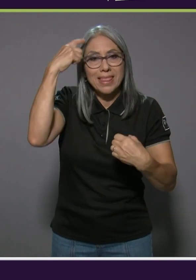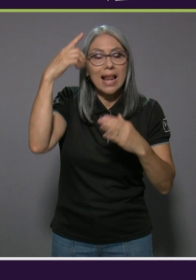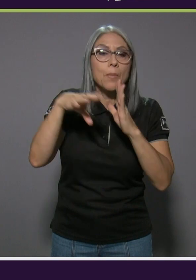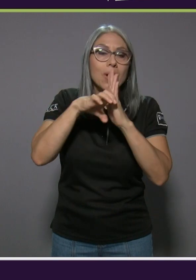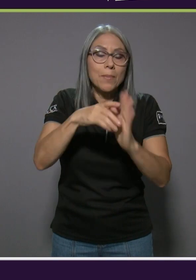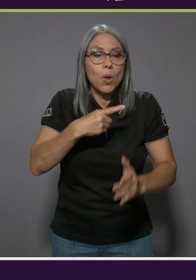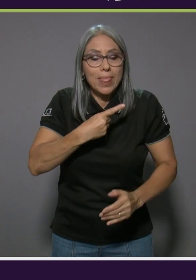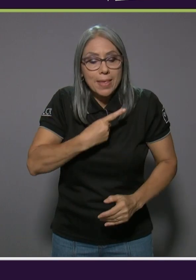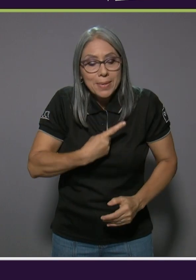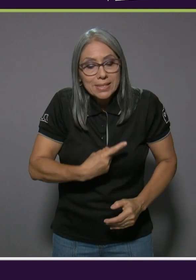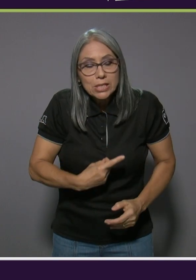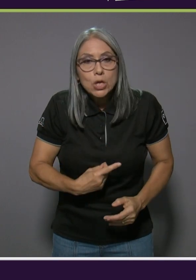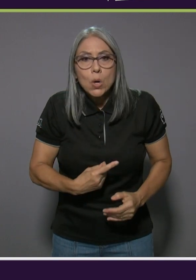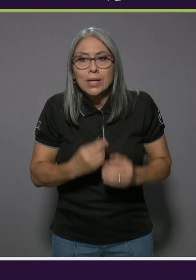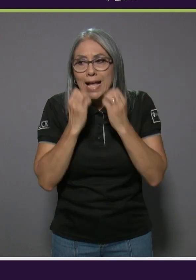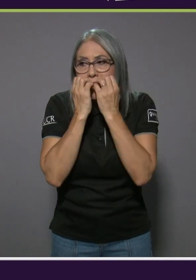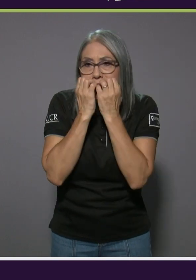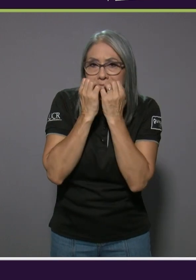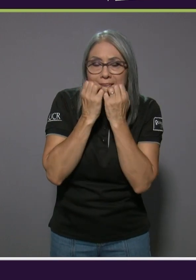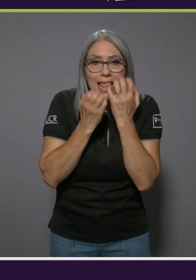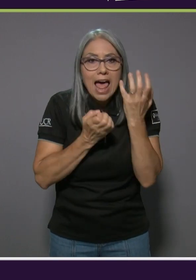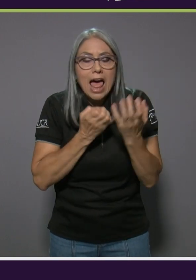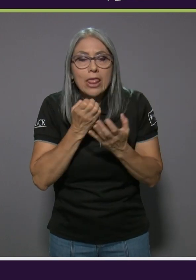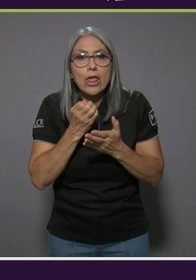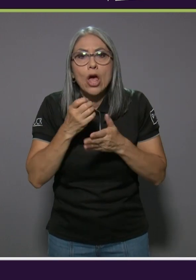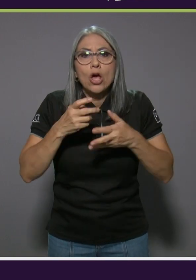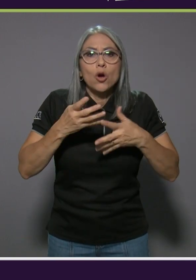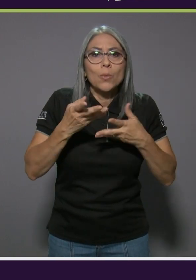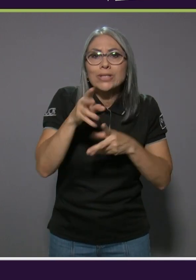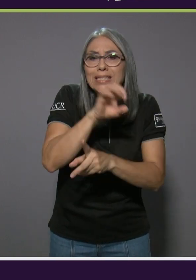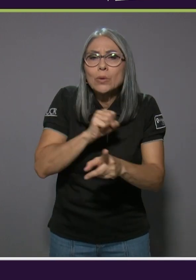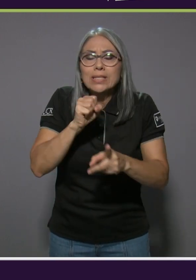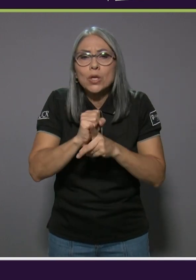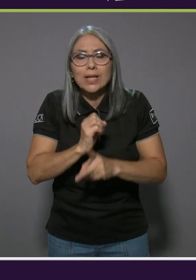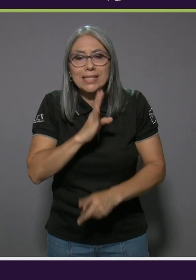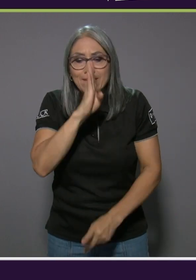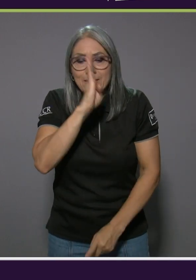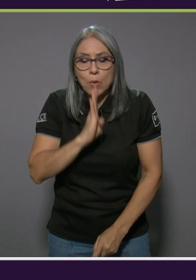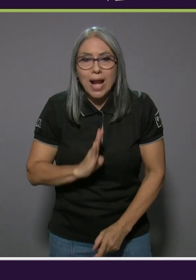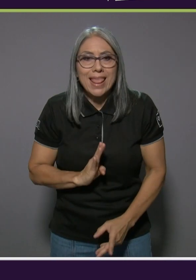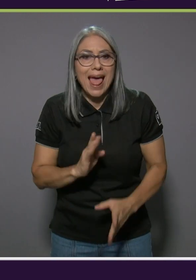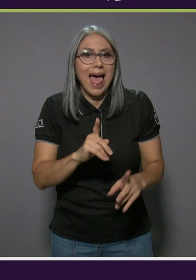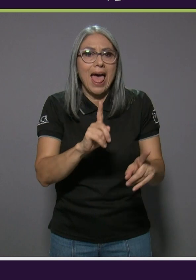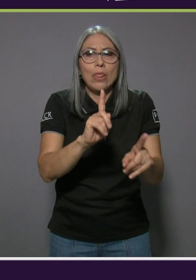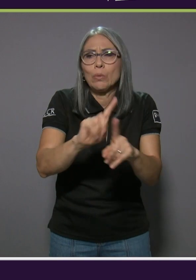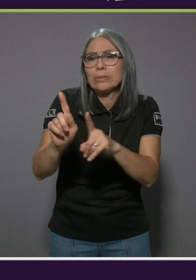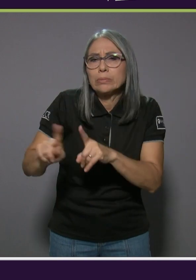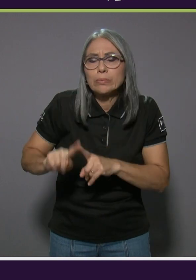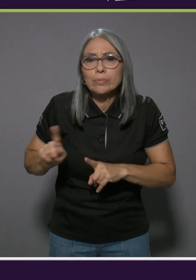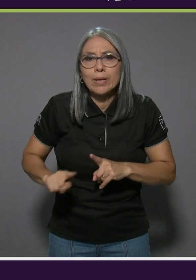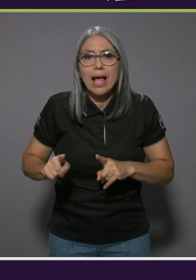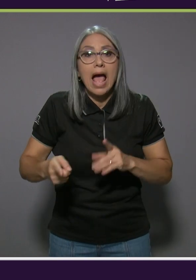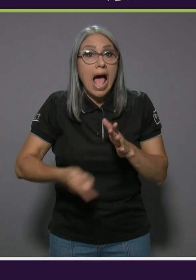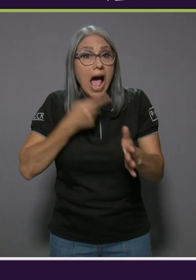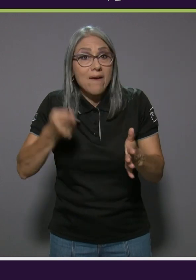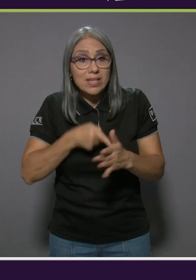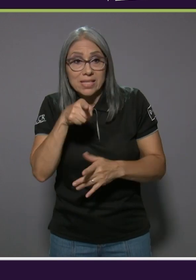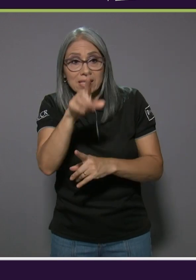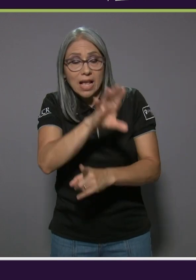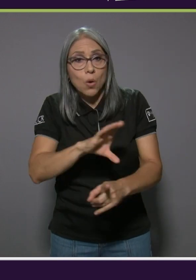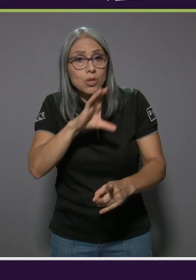ansiedad, trastornos de bipolaridad, esquizofrenia y demás. Muchas veces, al no ser físicamente identificable esta